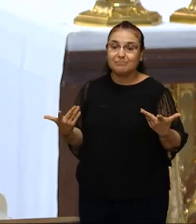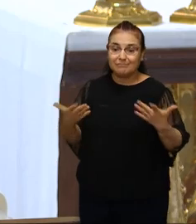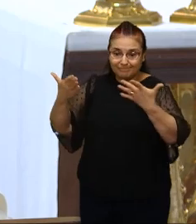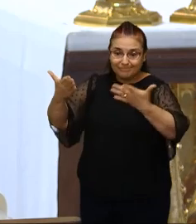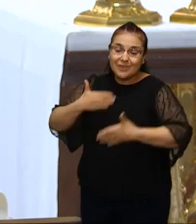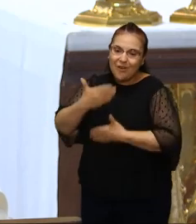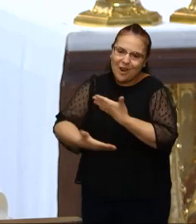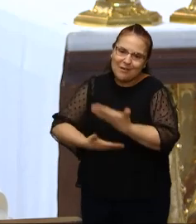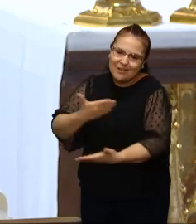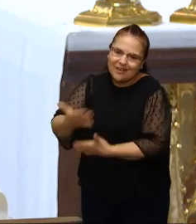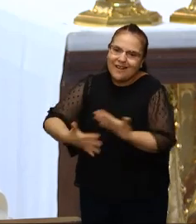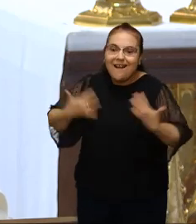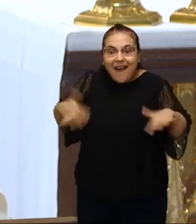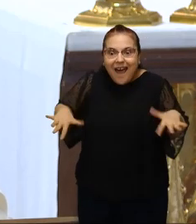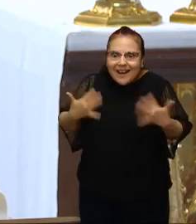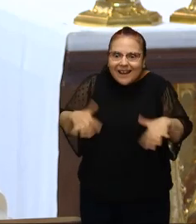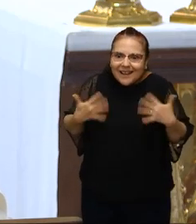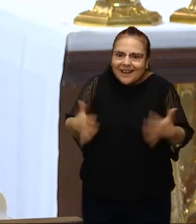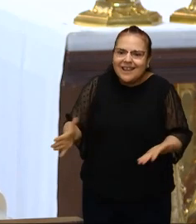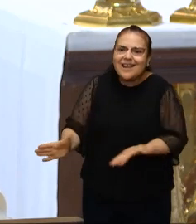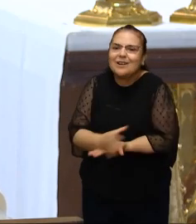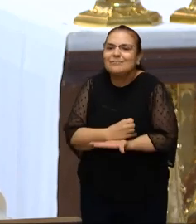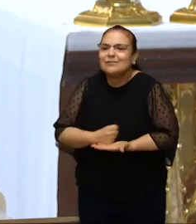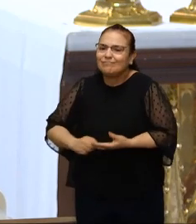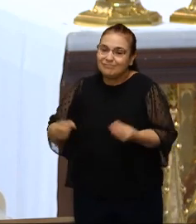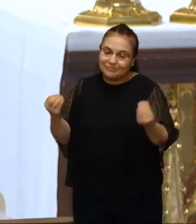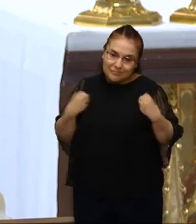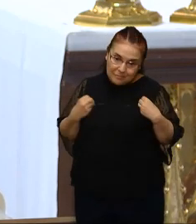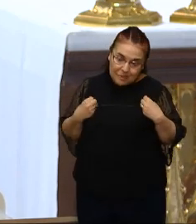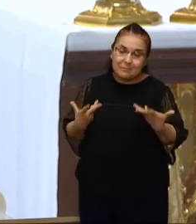con alegría con todos los que viven de manera